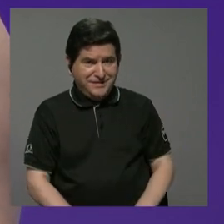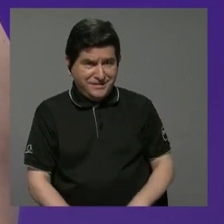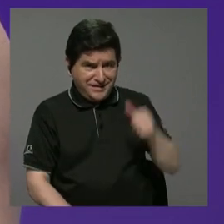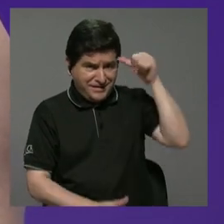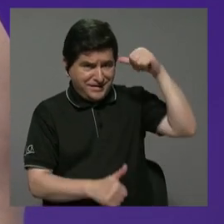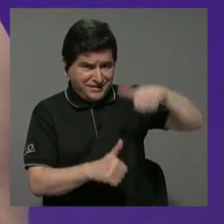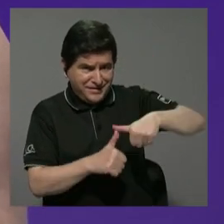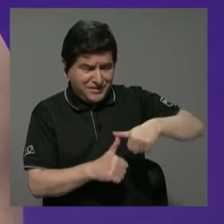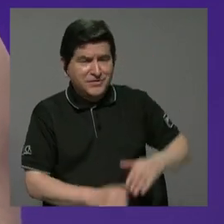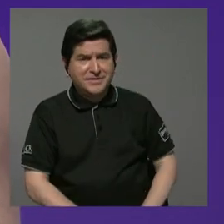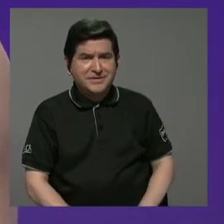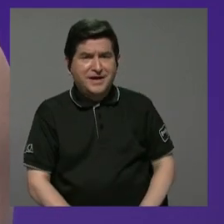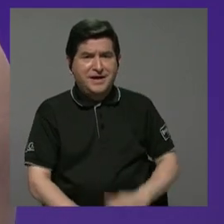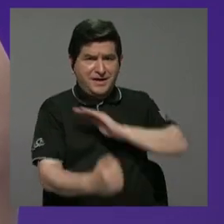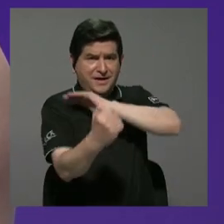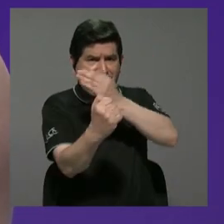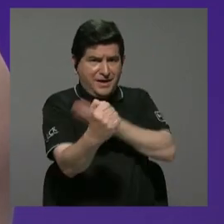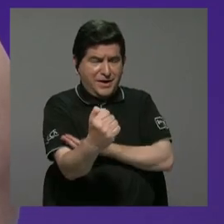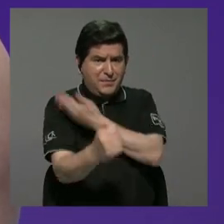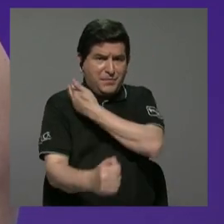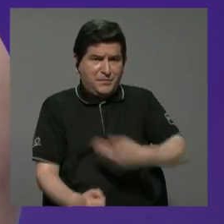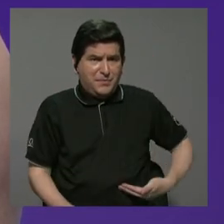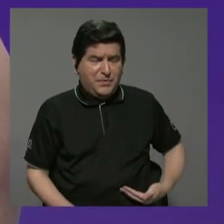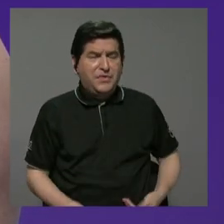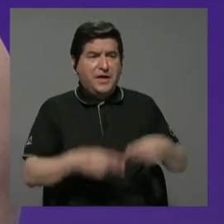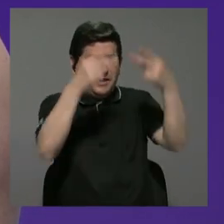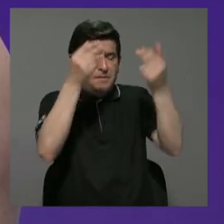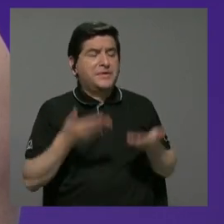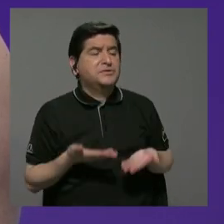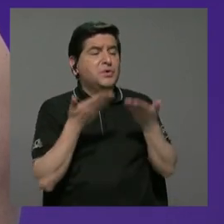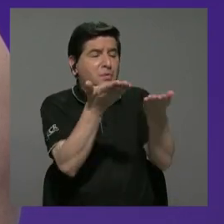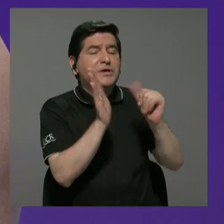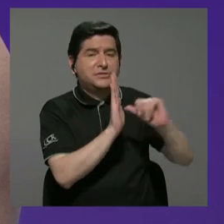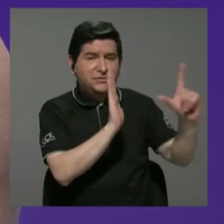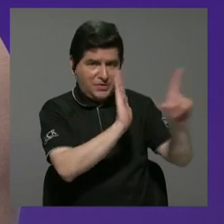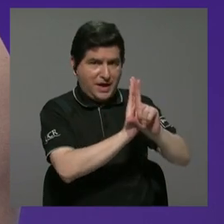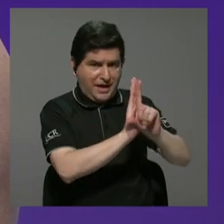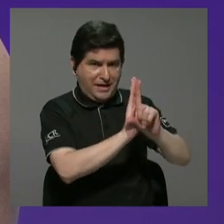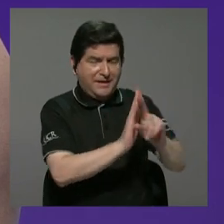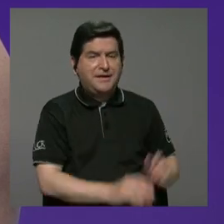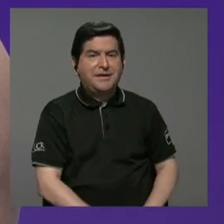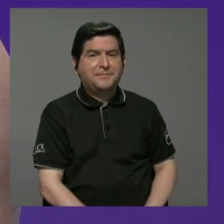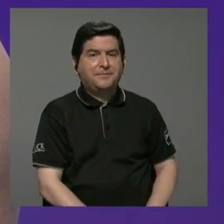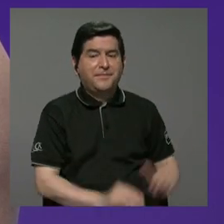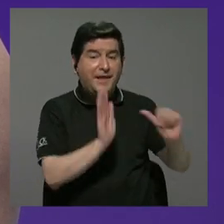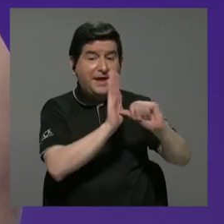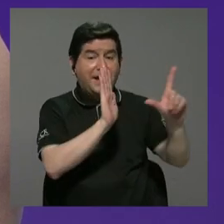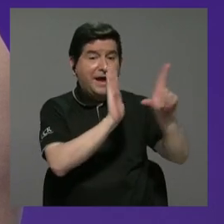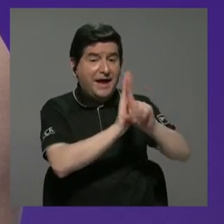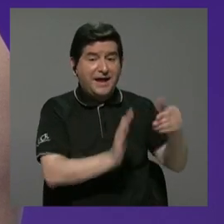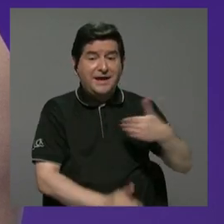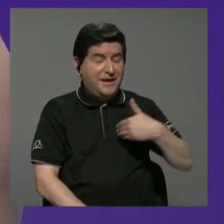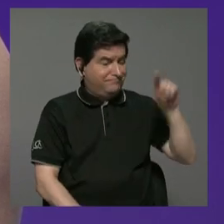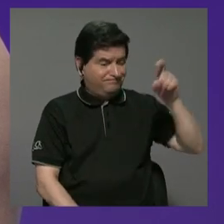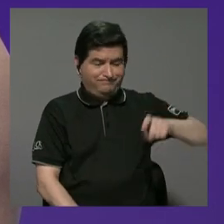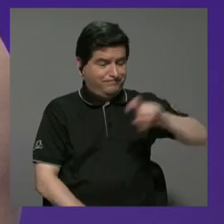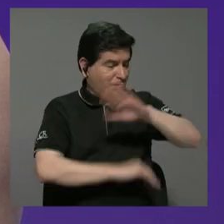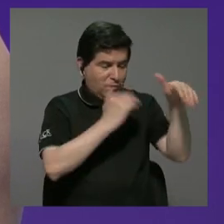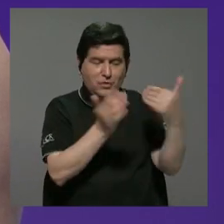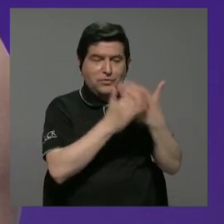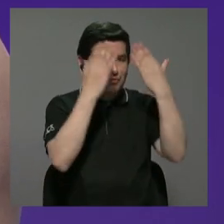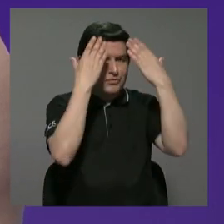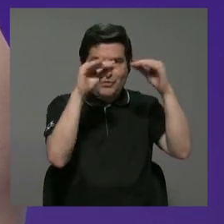recordamos entonces que el Ejecutivo traslada los presupuestos a la Asamblea Legislativa. El Legislativo no tiene necesariamente toda